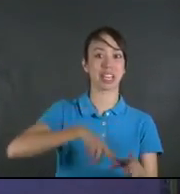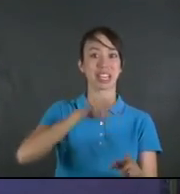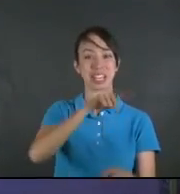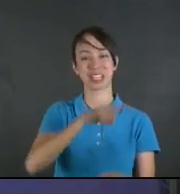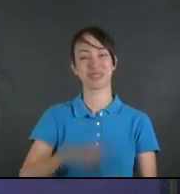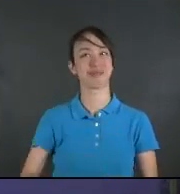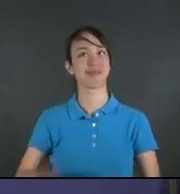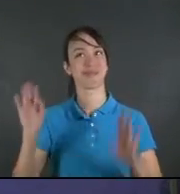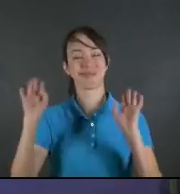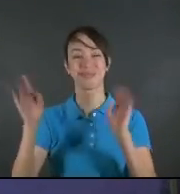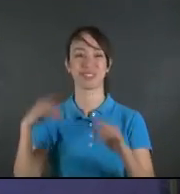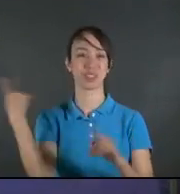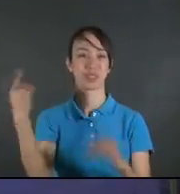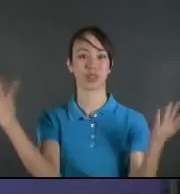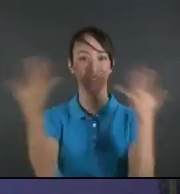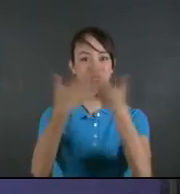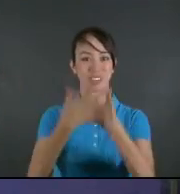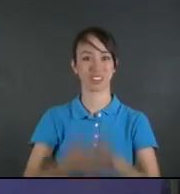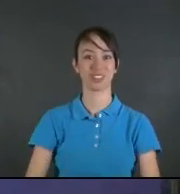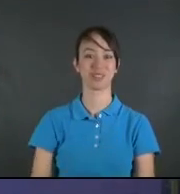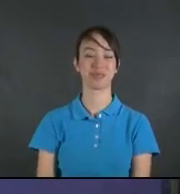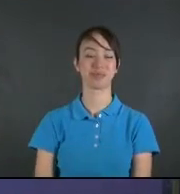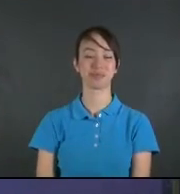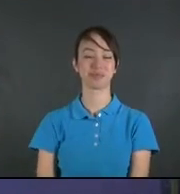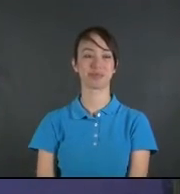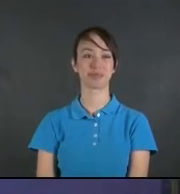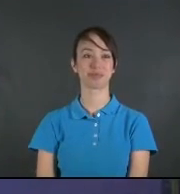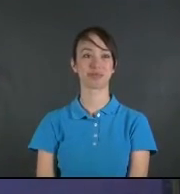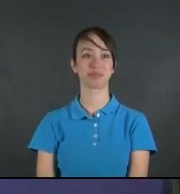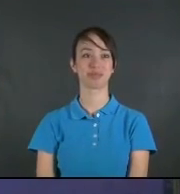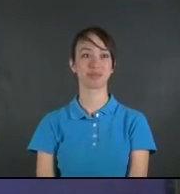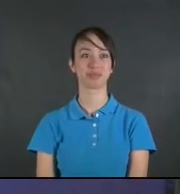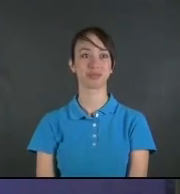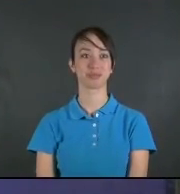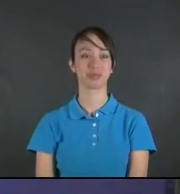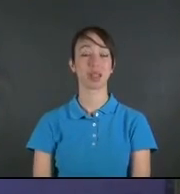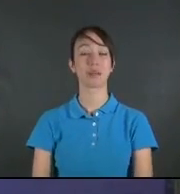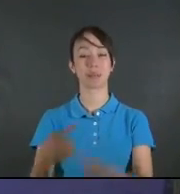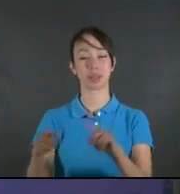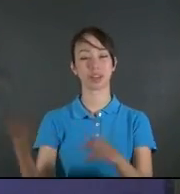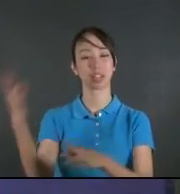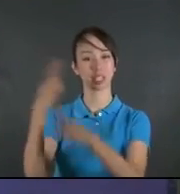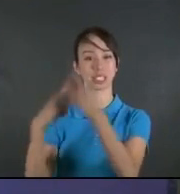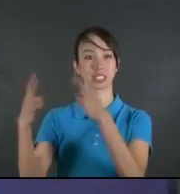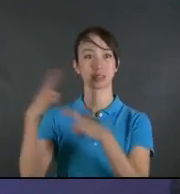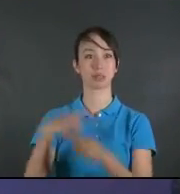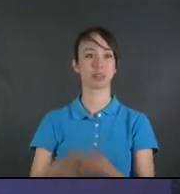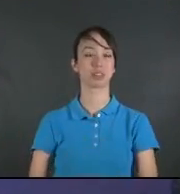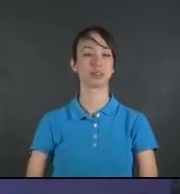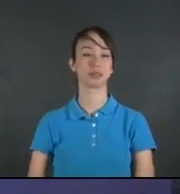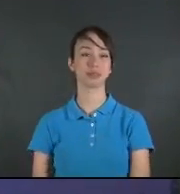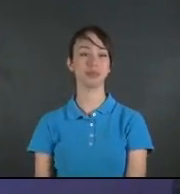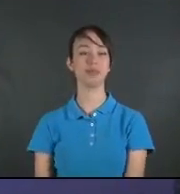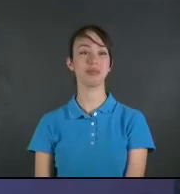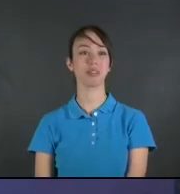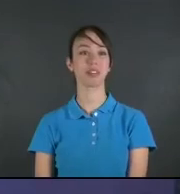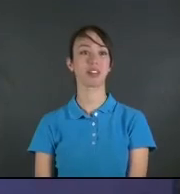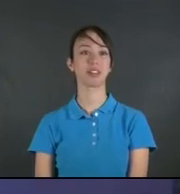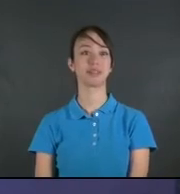él cruzan dos pero volvamos al asunto Ay Dios